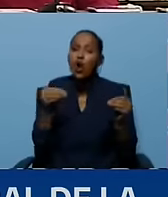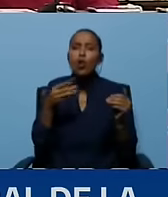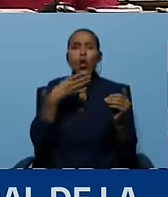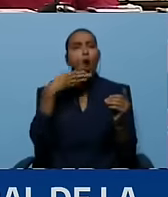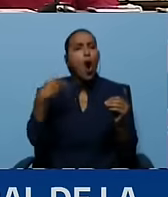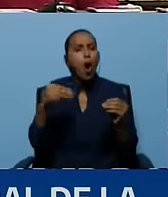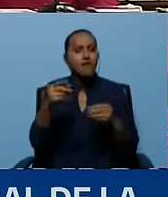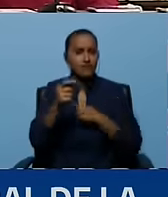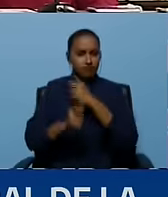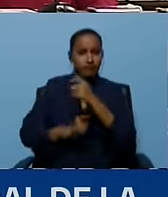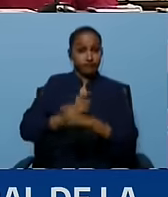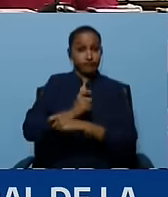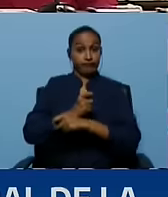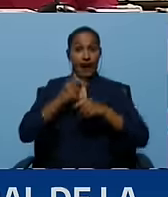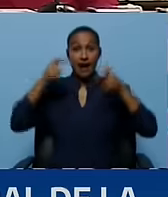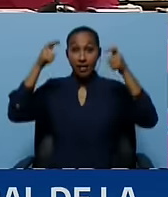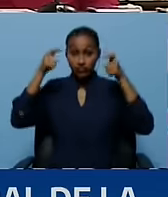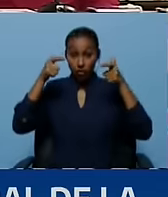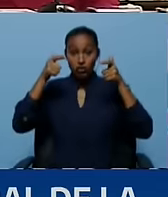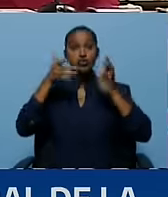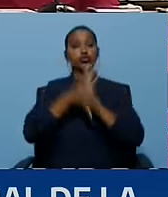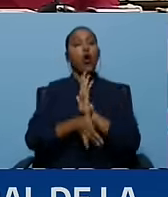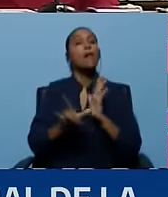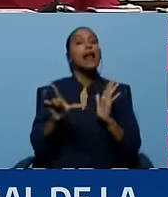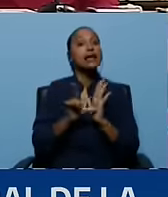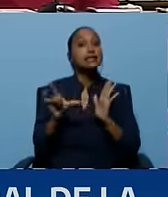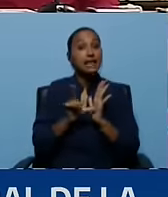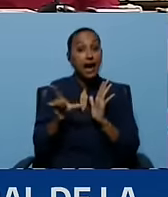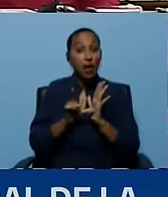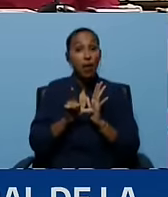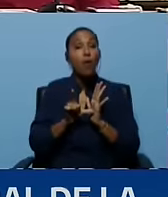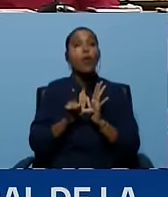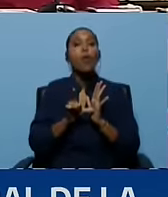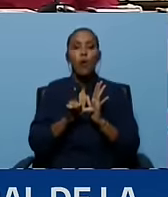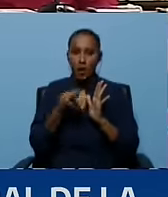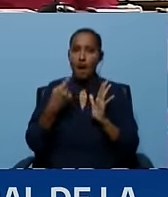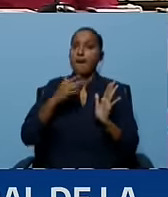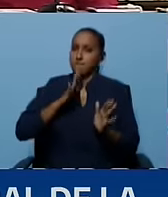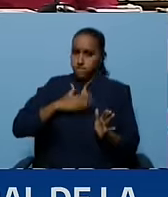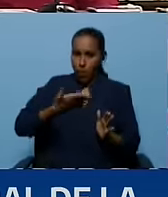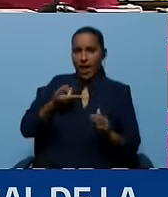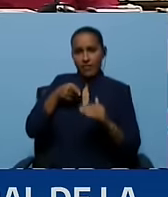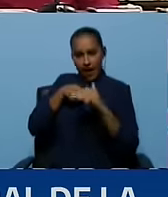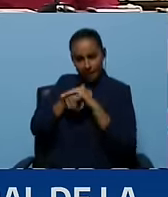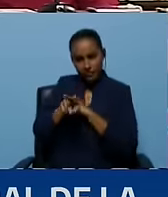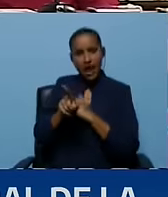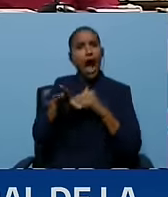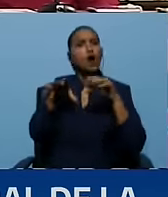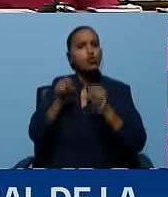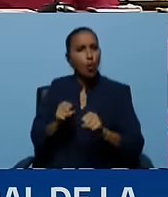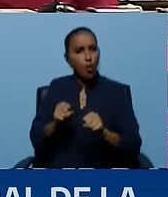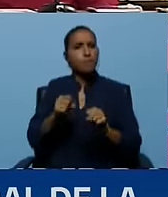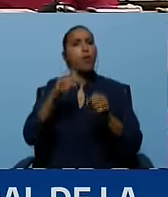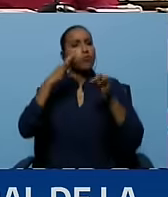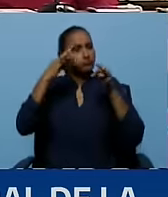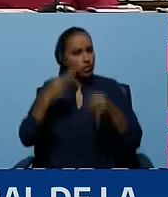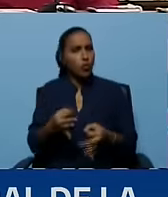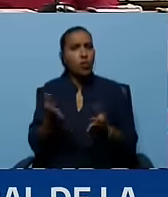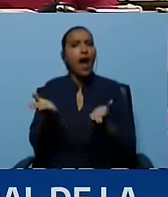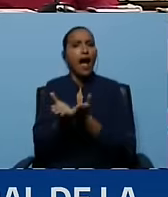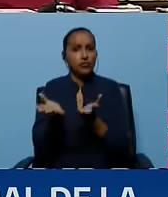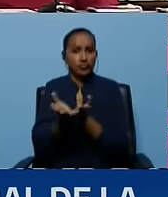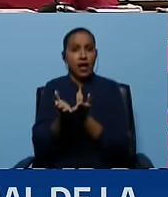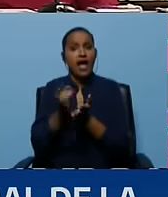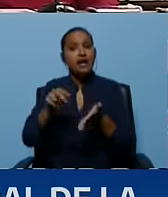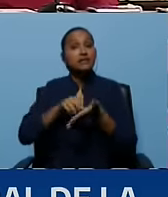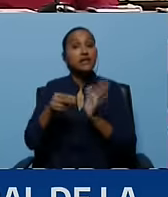educación secundaria, del liceo, tiene su acceso a su cupo universitario. Un gran logro.